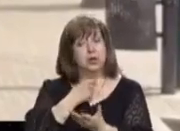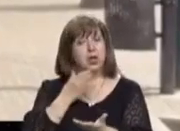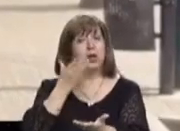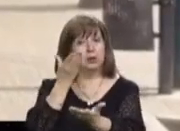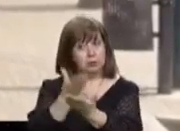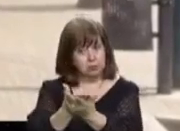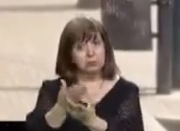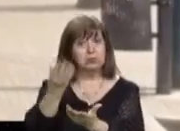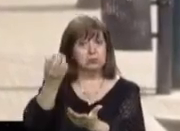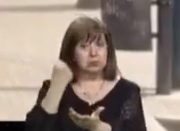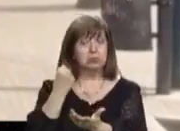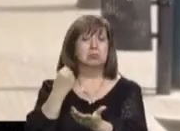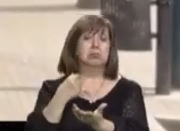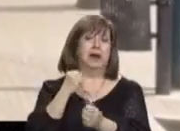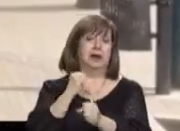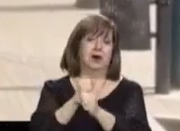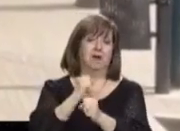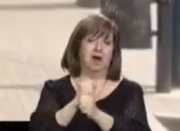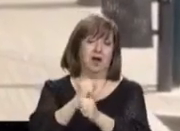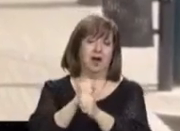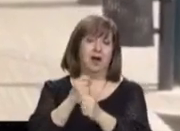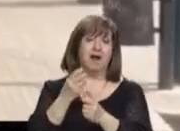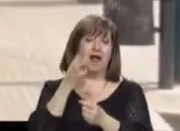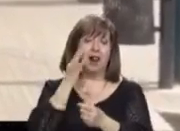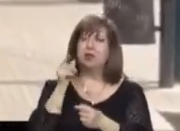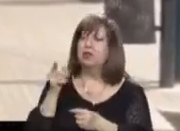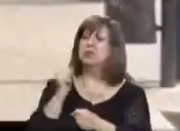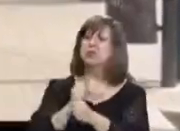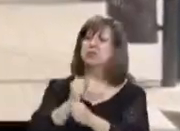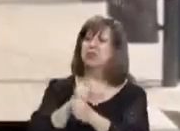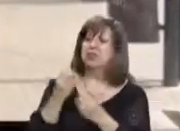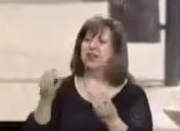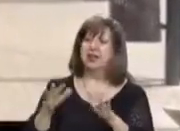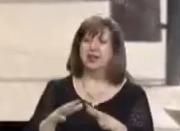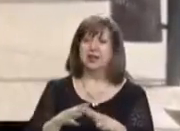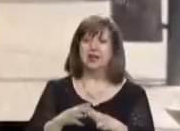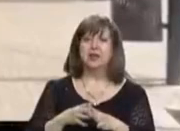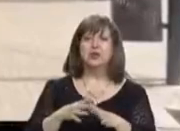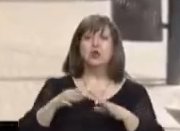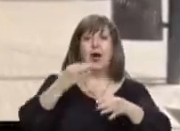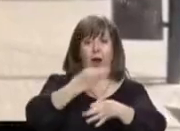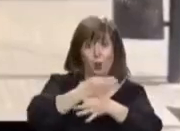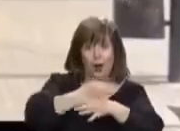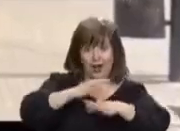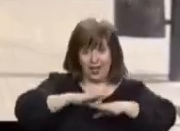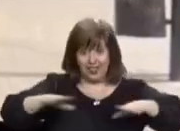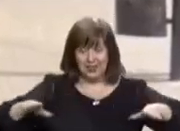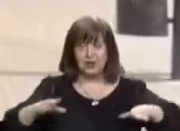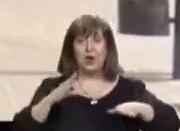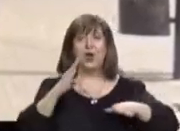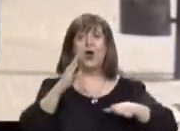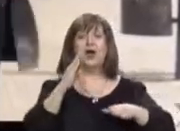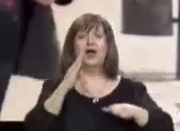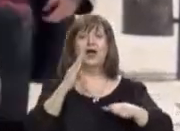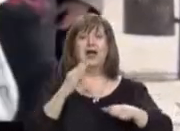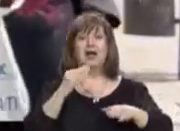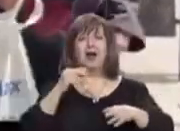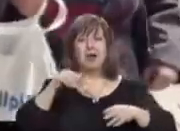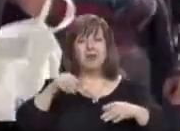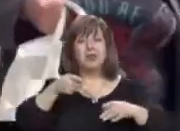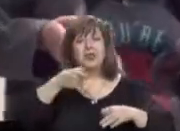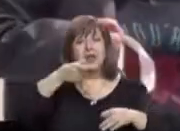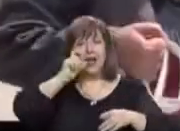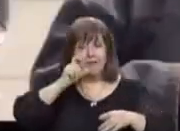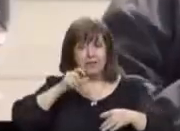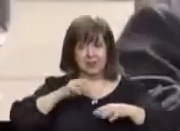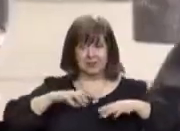unas herramientas, todo para el trabajo. ¿En qué trabajas? Ahora estoy en un bufete escolar, así que bueno, me escapé un rato para venirme acá y estoy